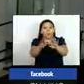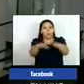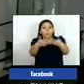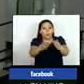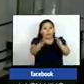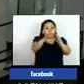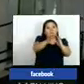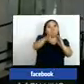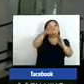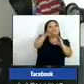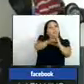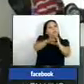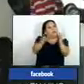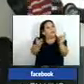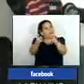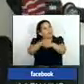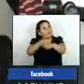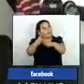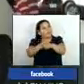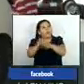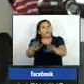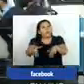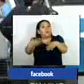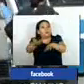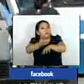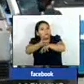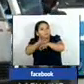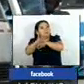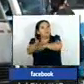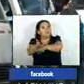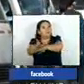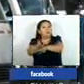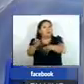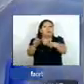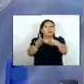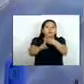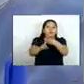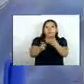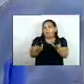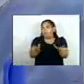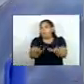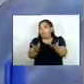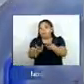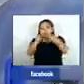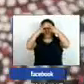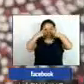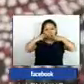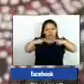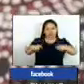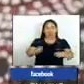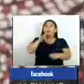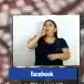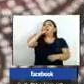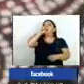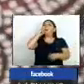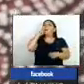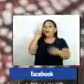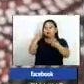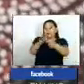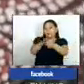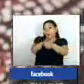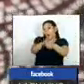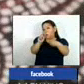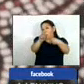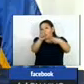las cuarentenas, el funcionamiento del transporte colectivo, la realización de pruebas para la detección del virus, entre